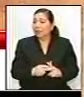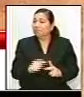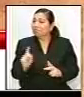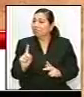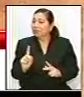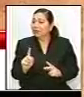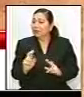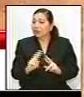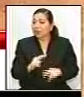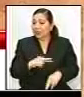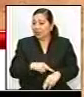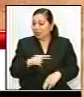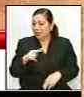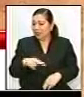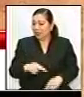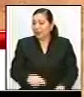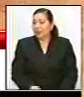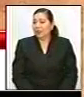va a salir a la región.